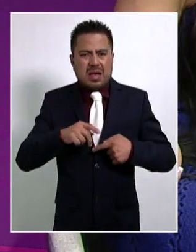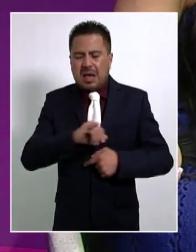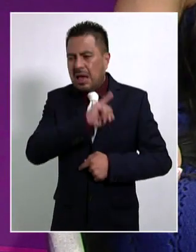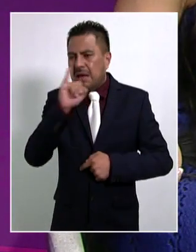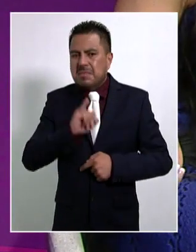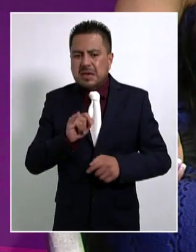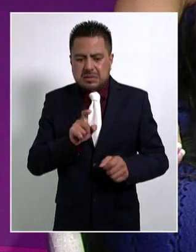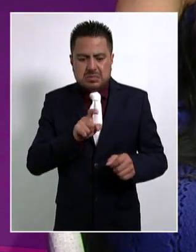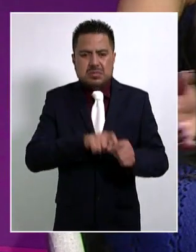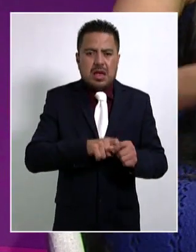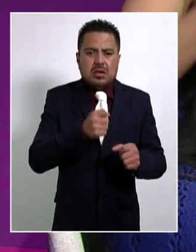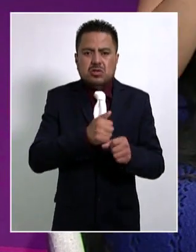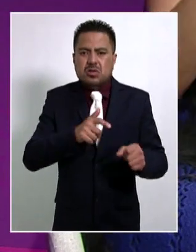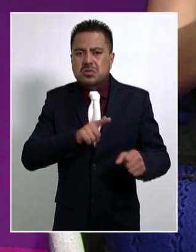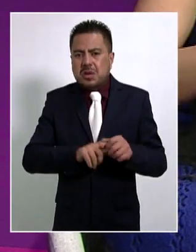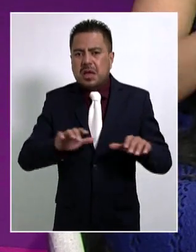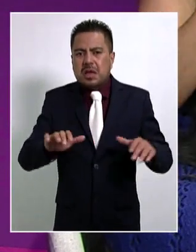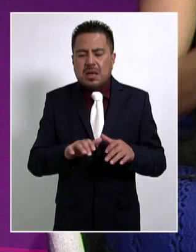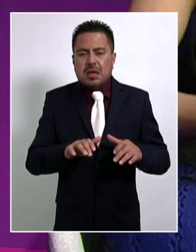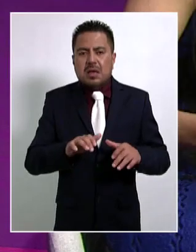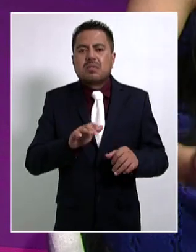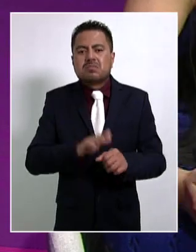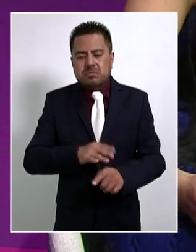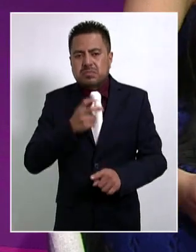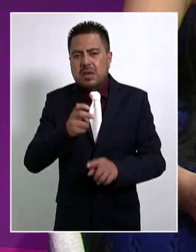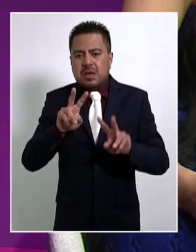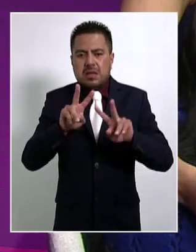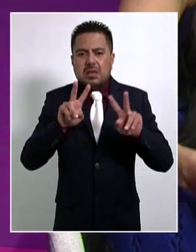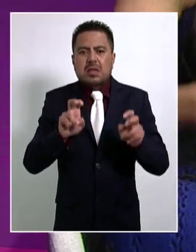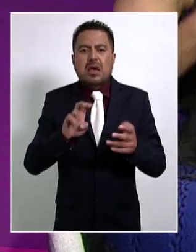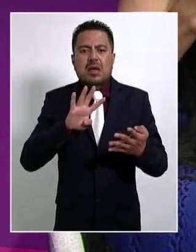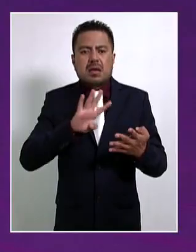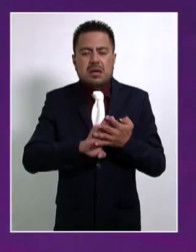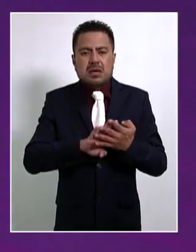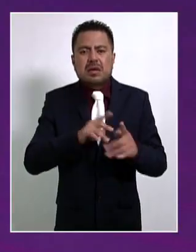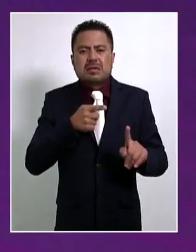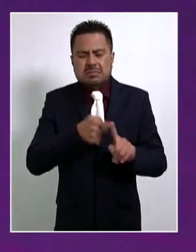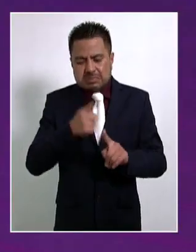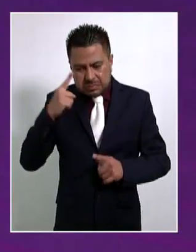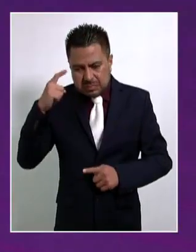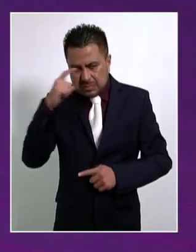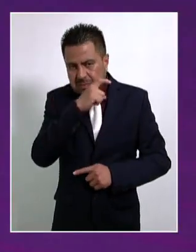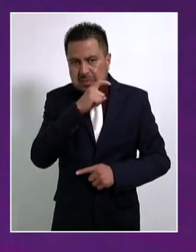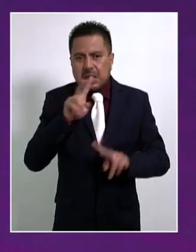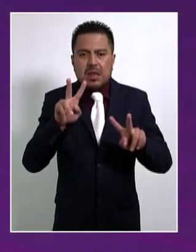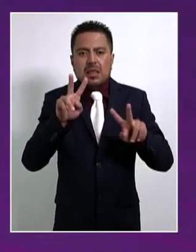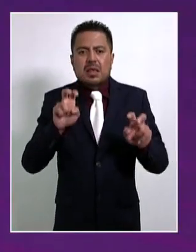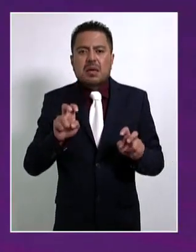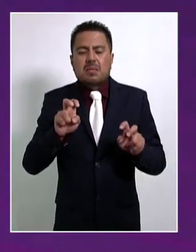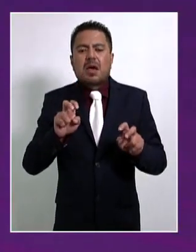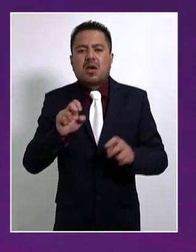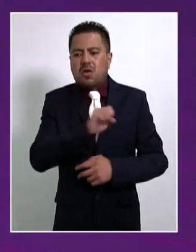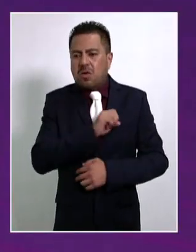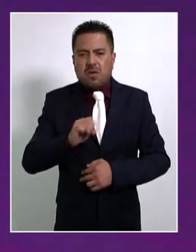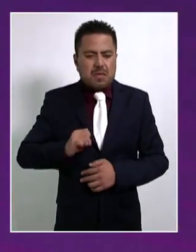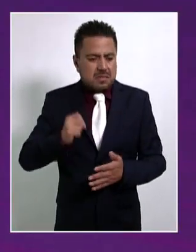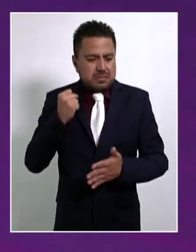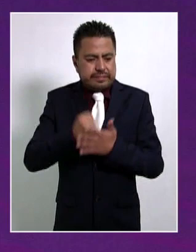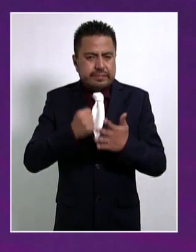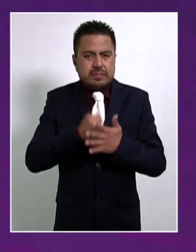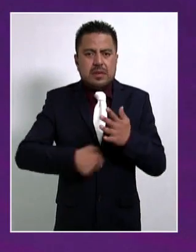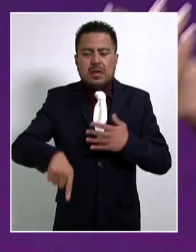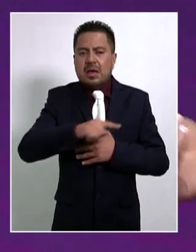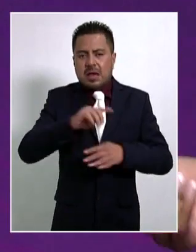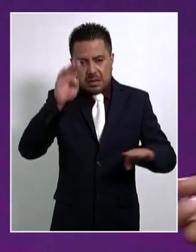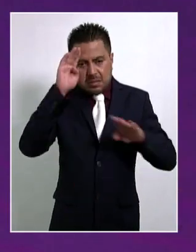en la sociedad. Entonces, por supuesto, el tema de la prisión es un tema complejo y es un tema que nos obliga a pensar